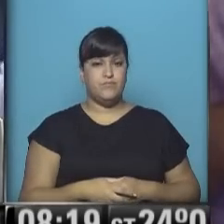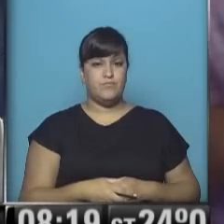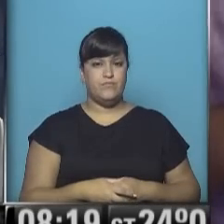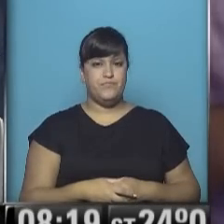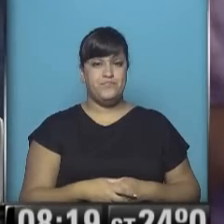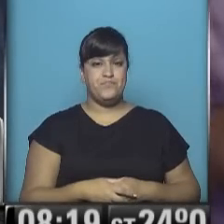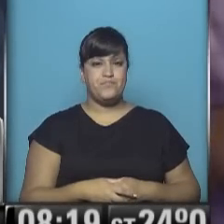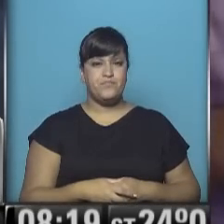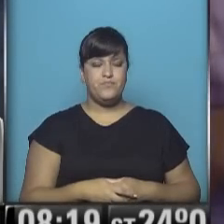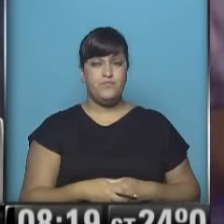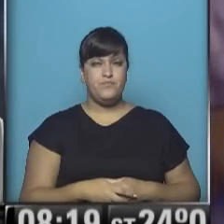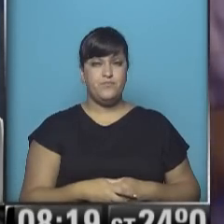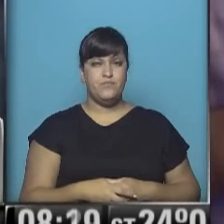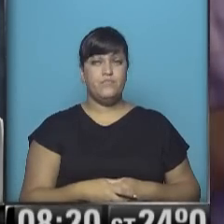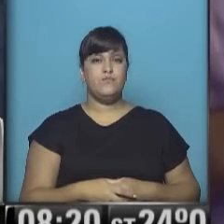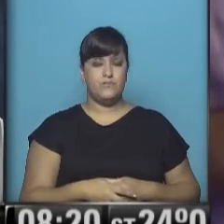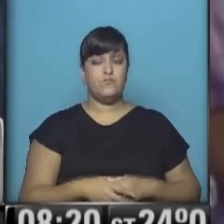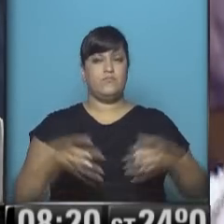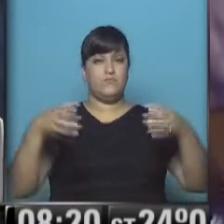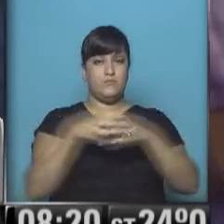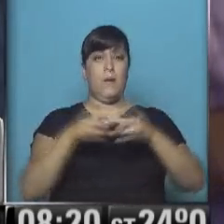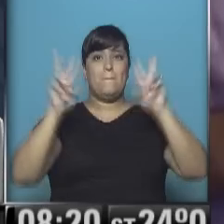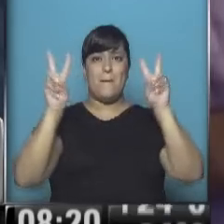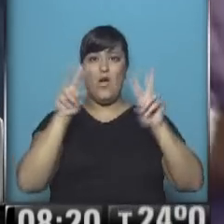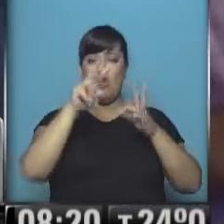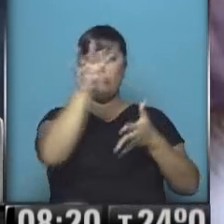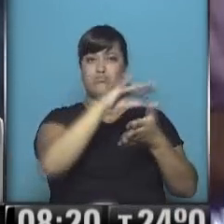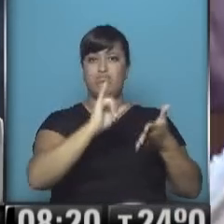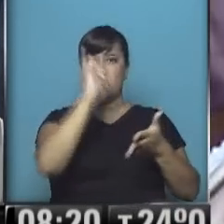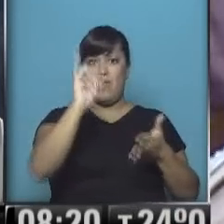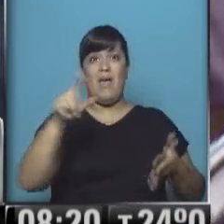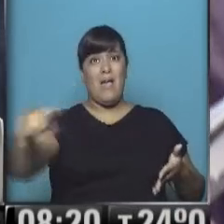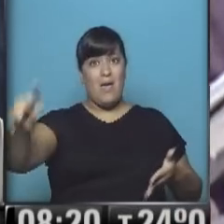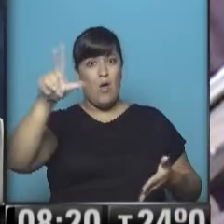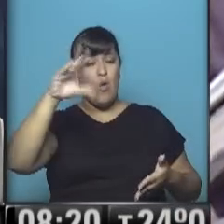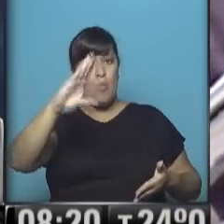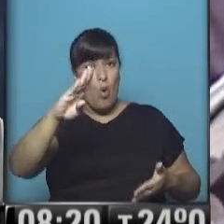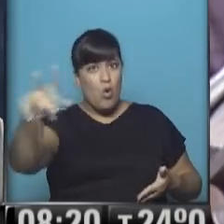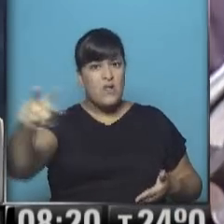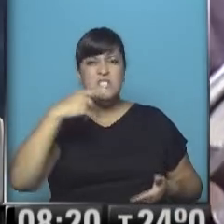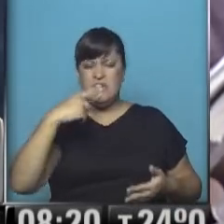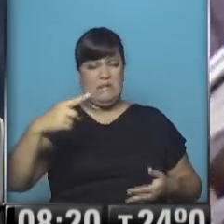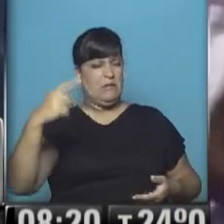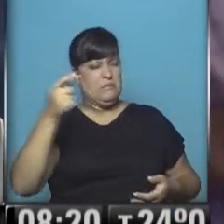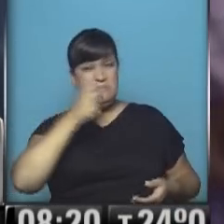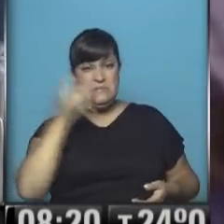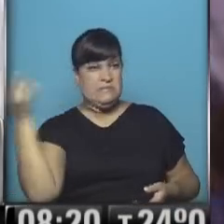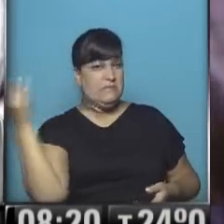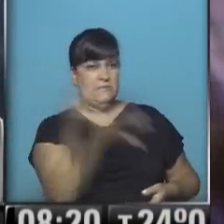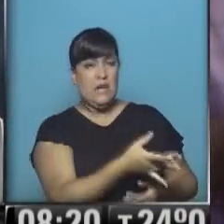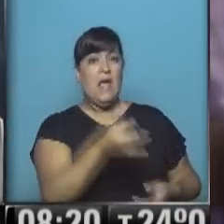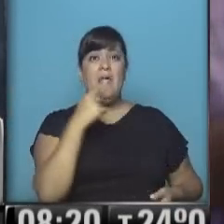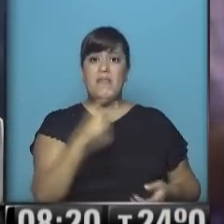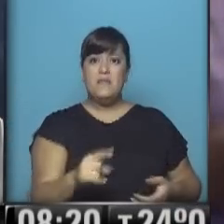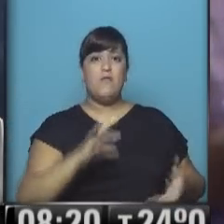el documento que sacó el PJ Nacional, que le revolvió el estómago. Y textual le dijo que usó el lenguaje de